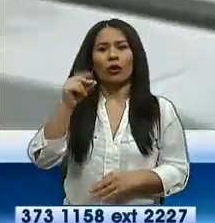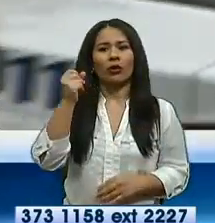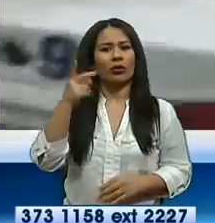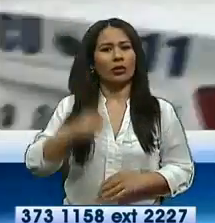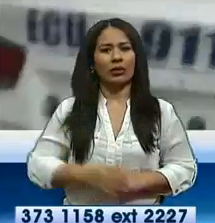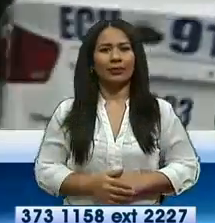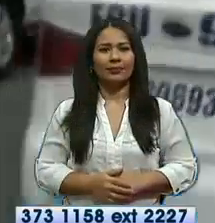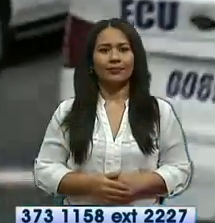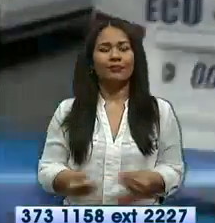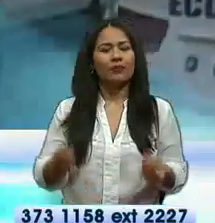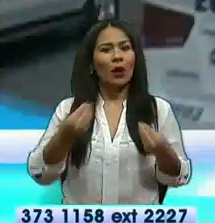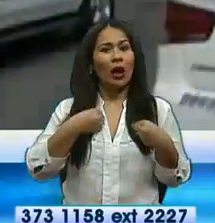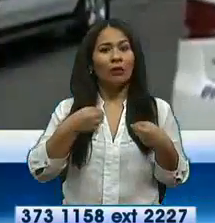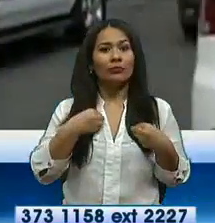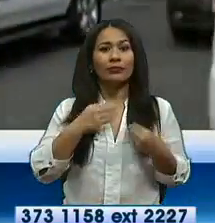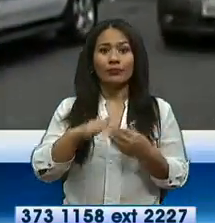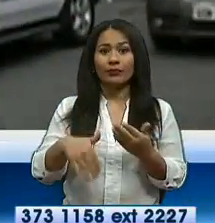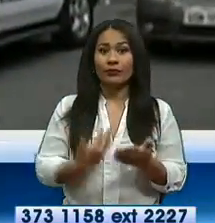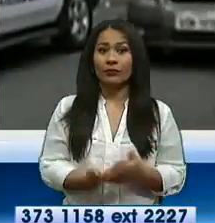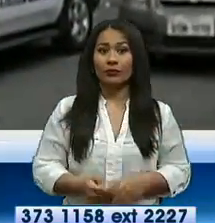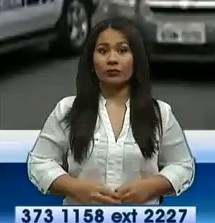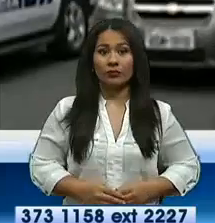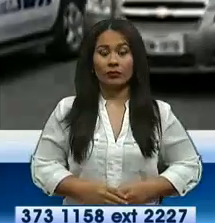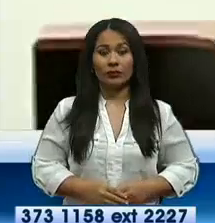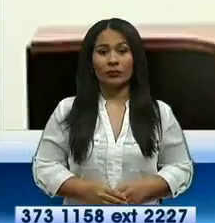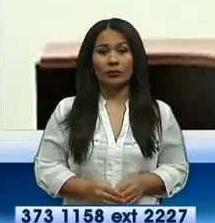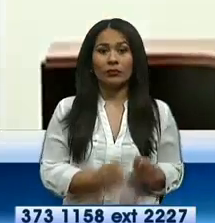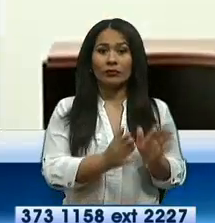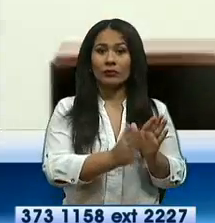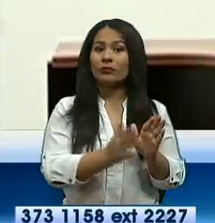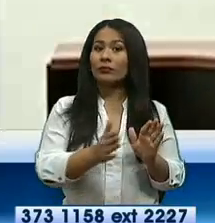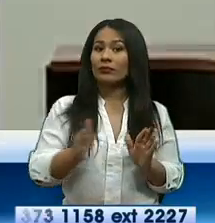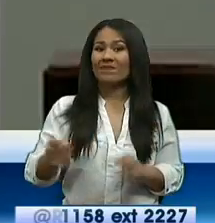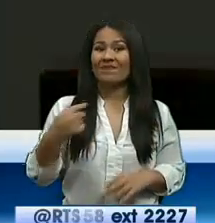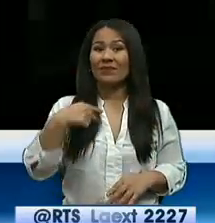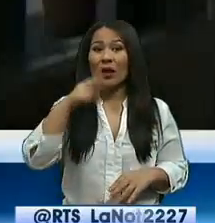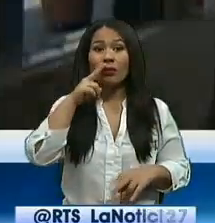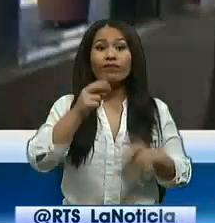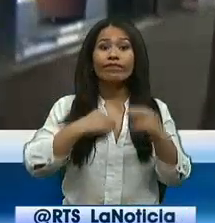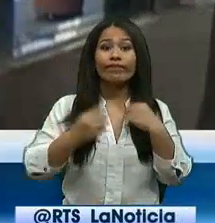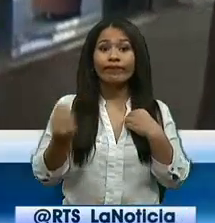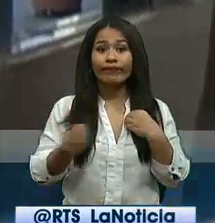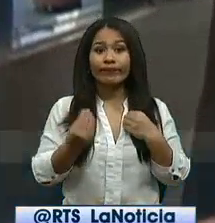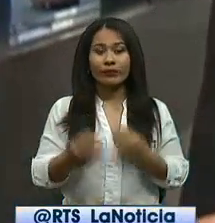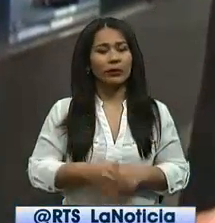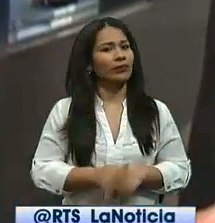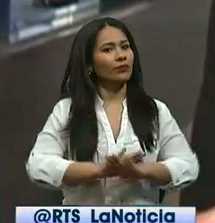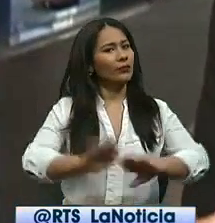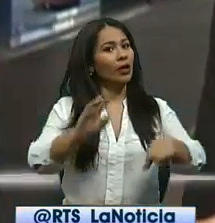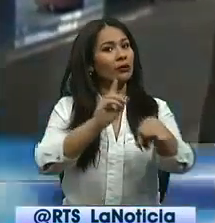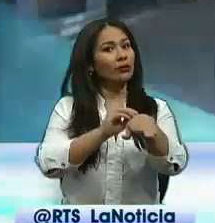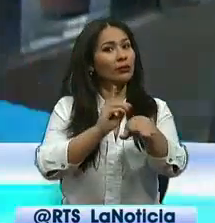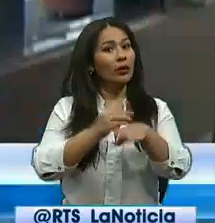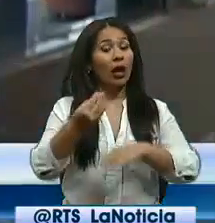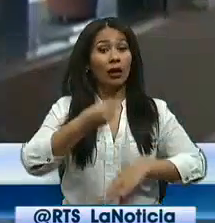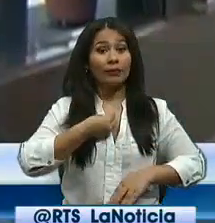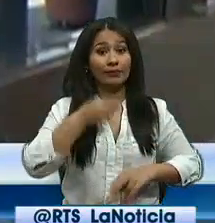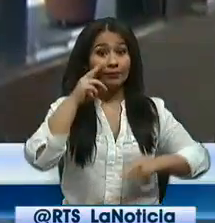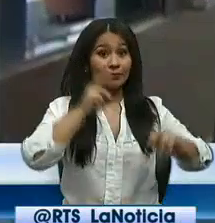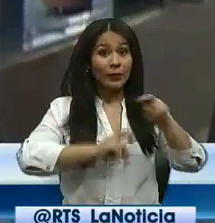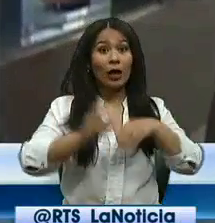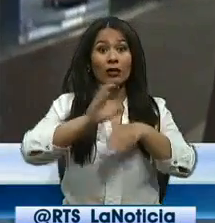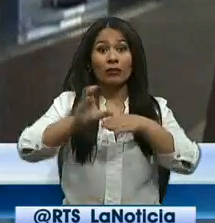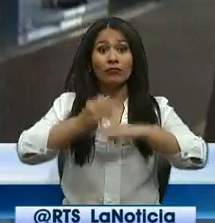al percatarse de las huellas de maltrato que tenía la adolescente. De parte del médico perito del Consejo de